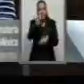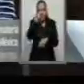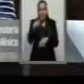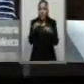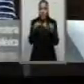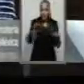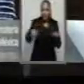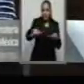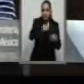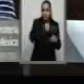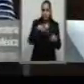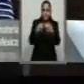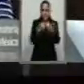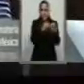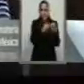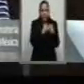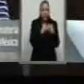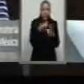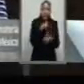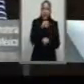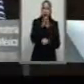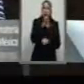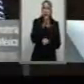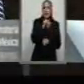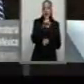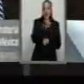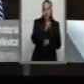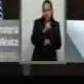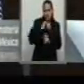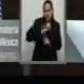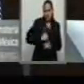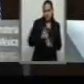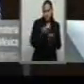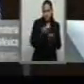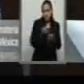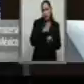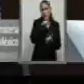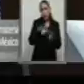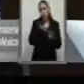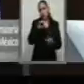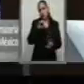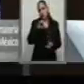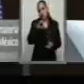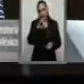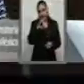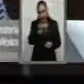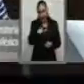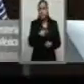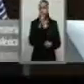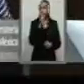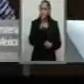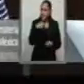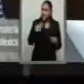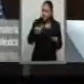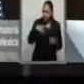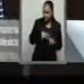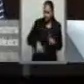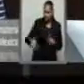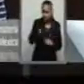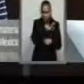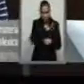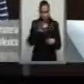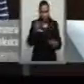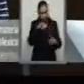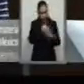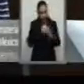con alcaldes y concejales, cuya conformación deberá reflejar la pluralidad del voto popular. Sí a que las alcaldías